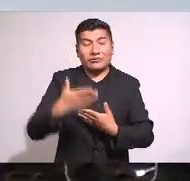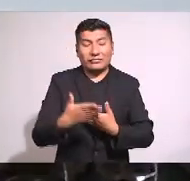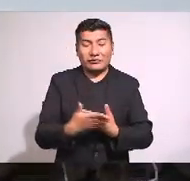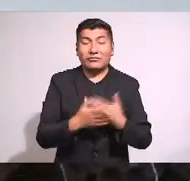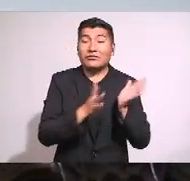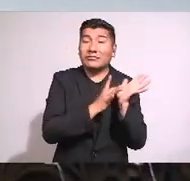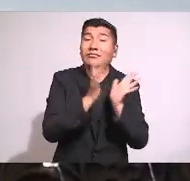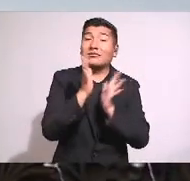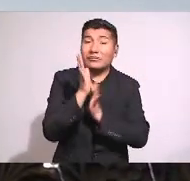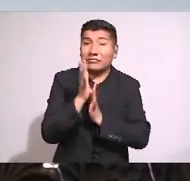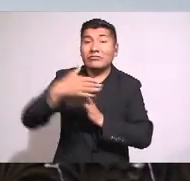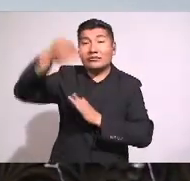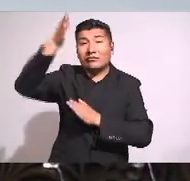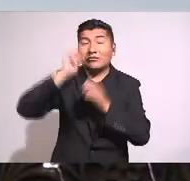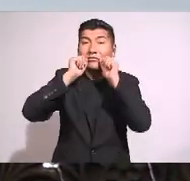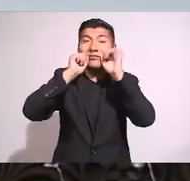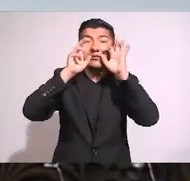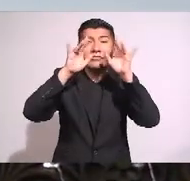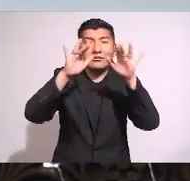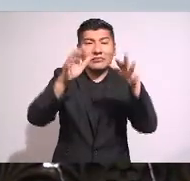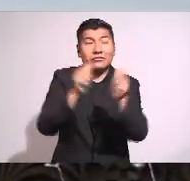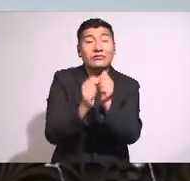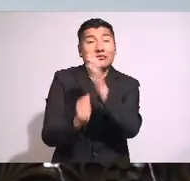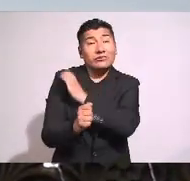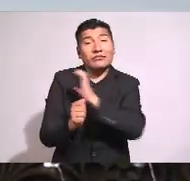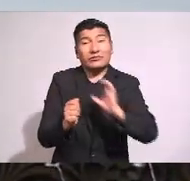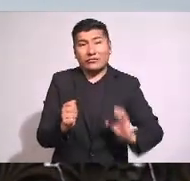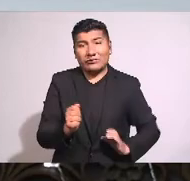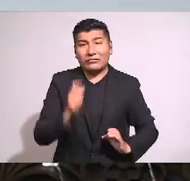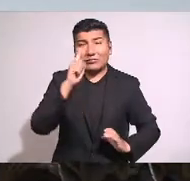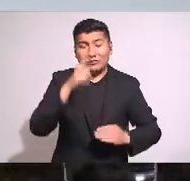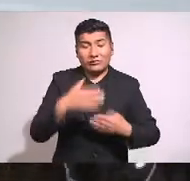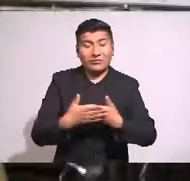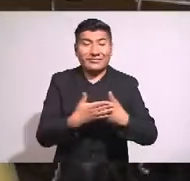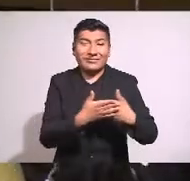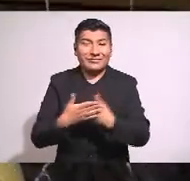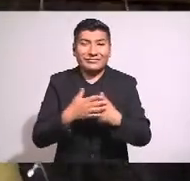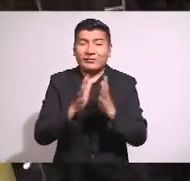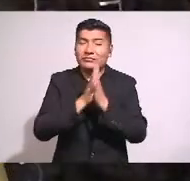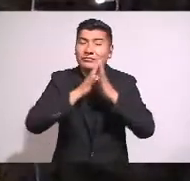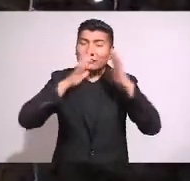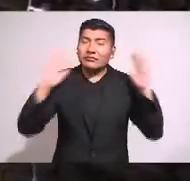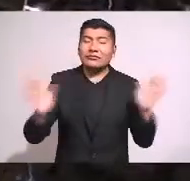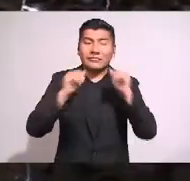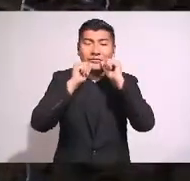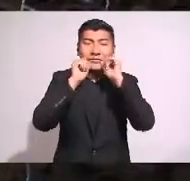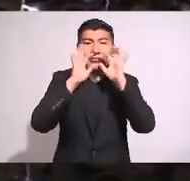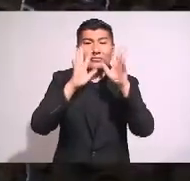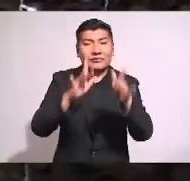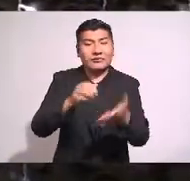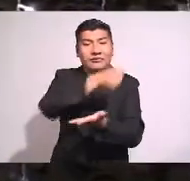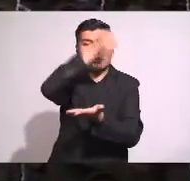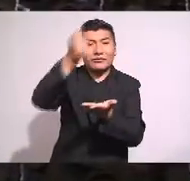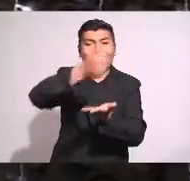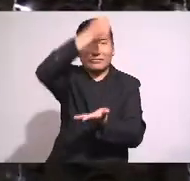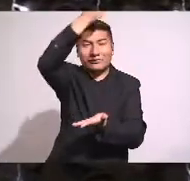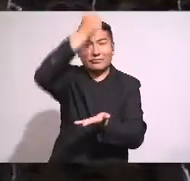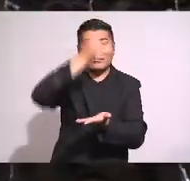Dios los bendiga en Cristo, el niño, nuestra gran bendición. Amén.